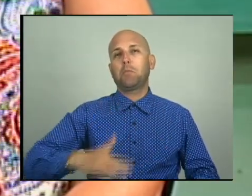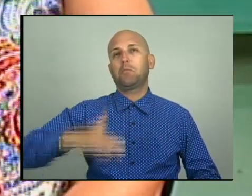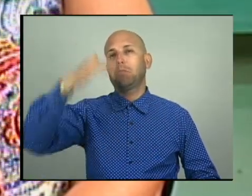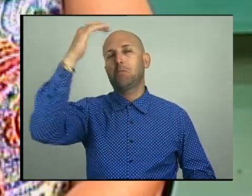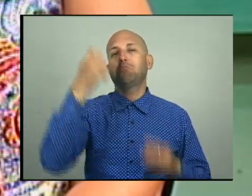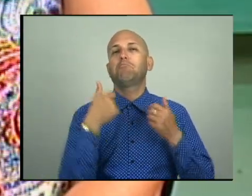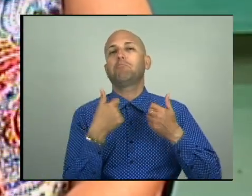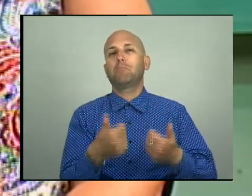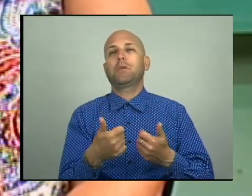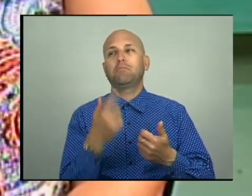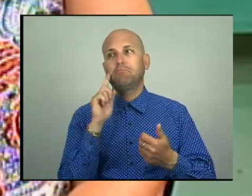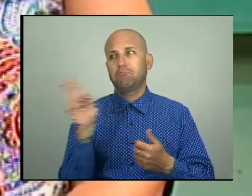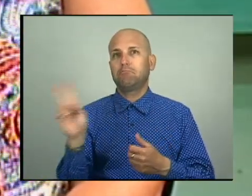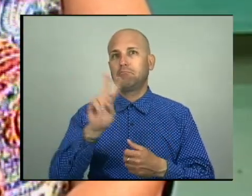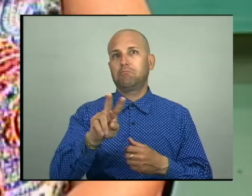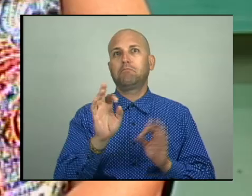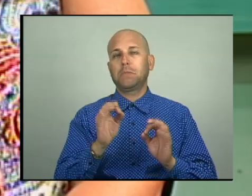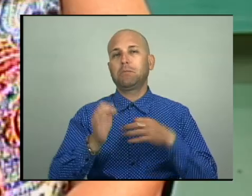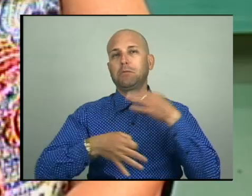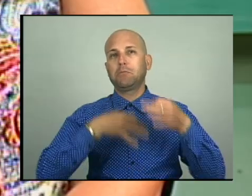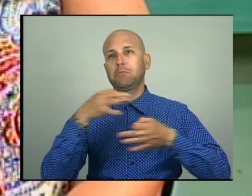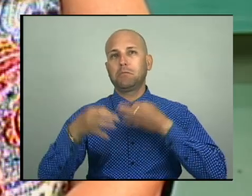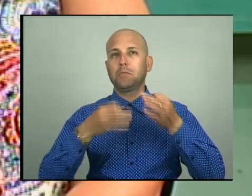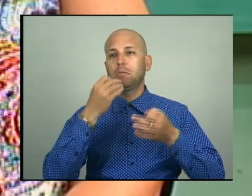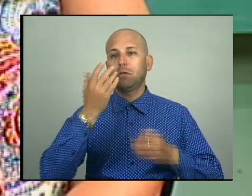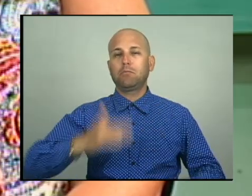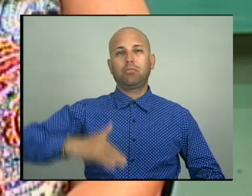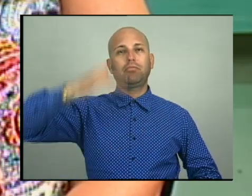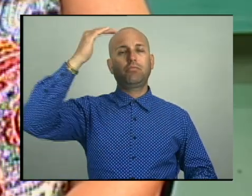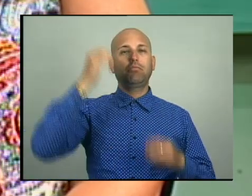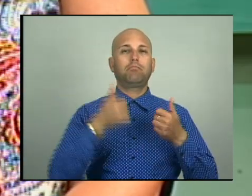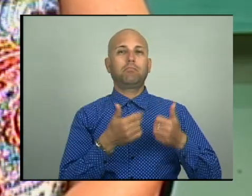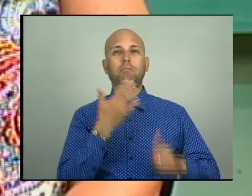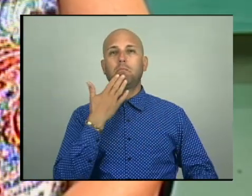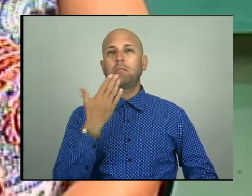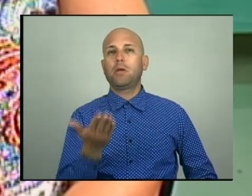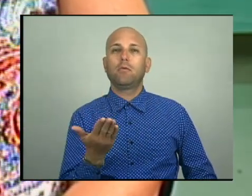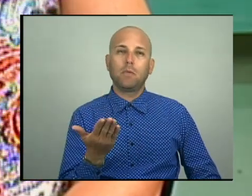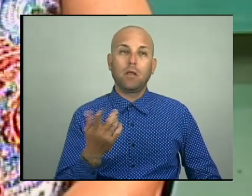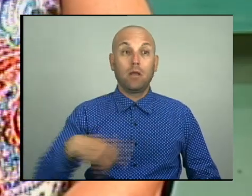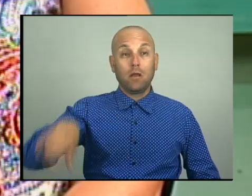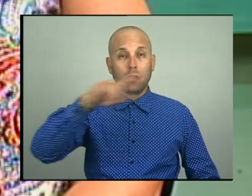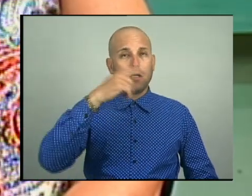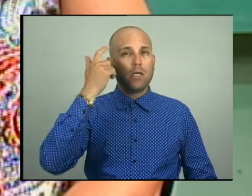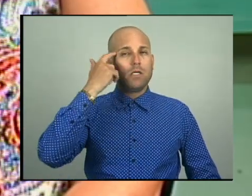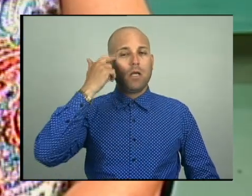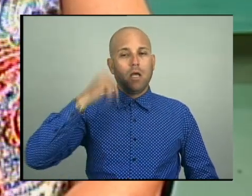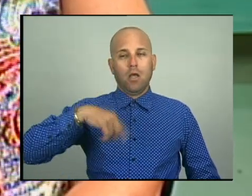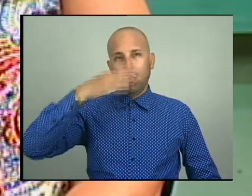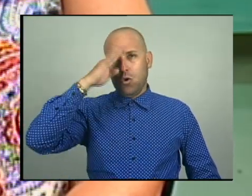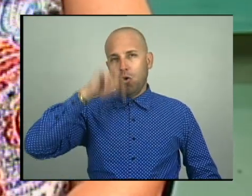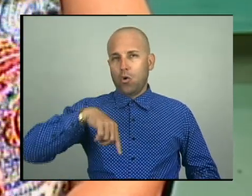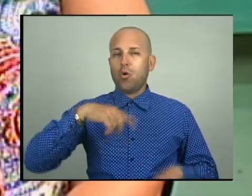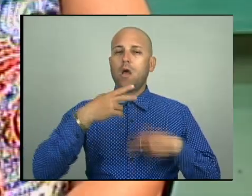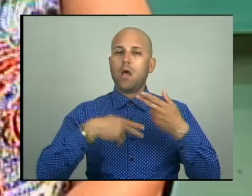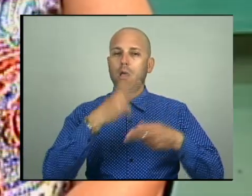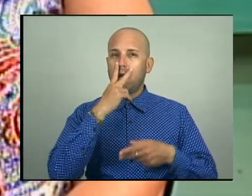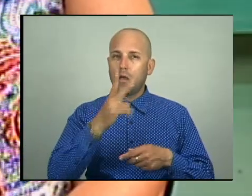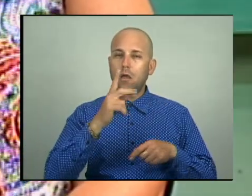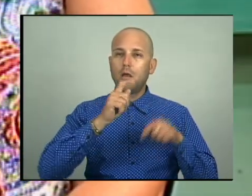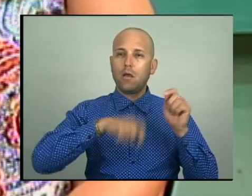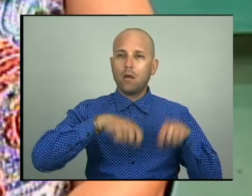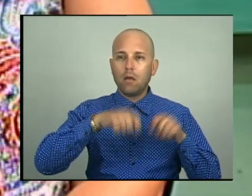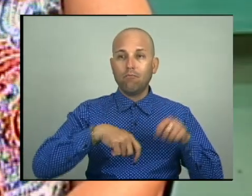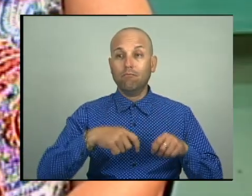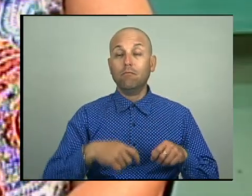mismo, pronóstico de vida pueda ser mucho mejor y que además la población sepa que en nuestro país los niños